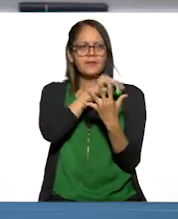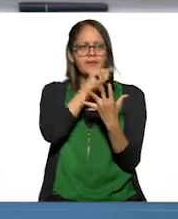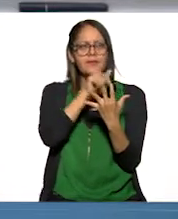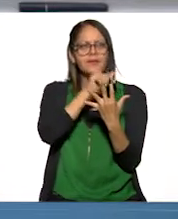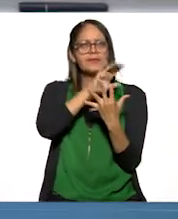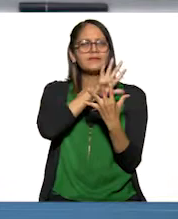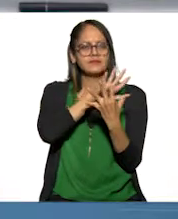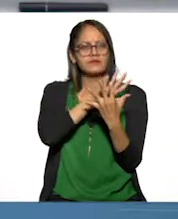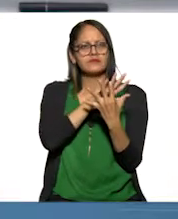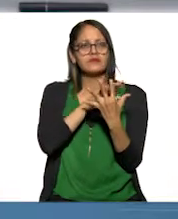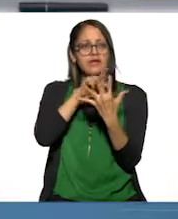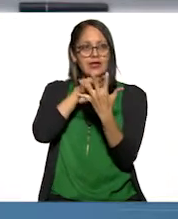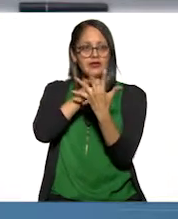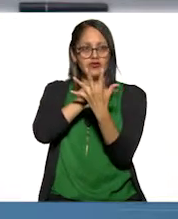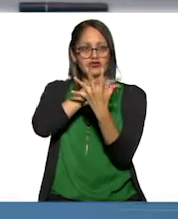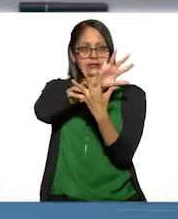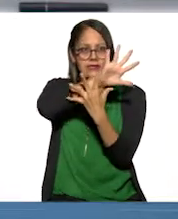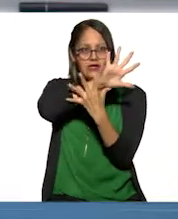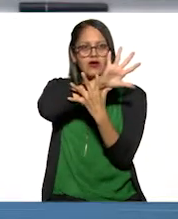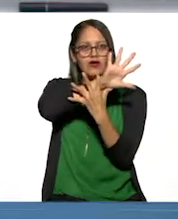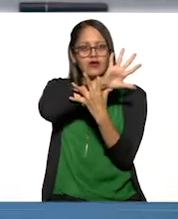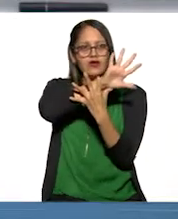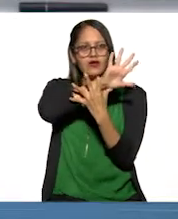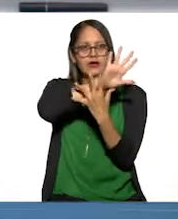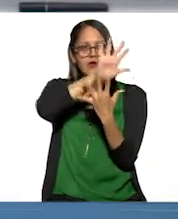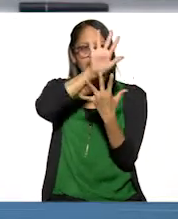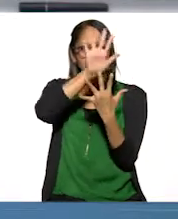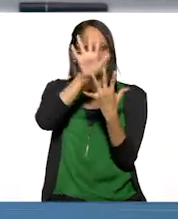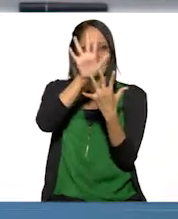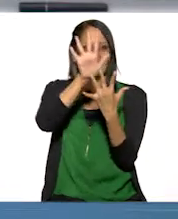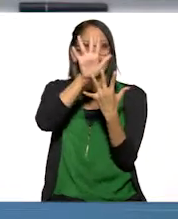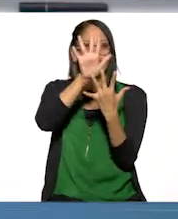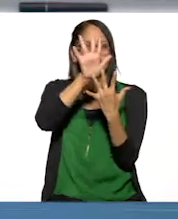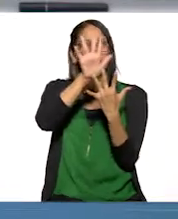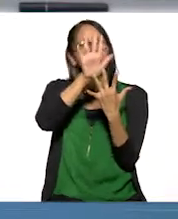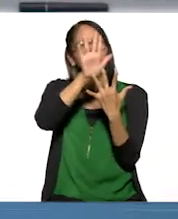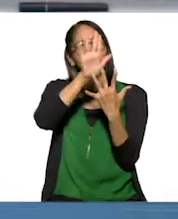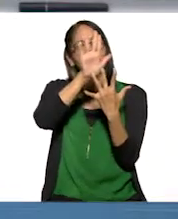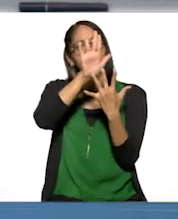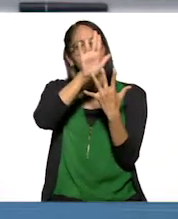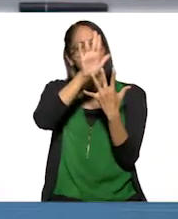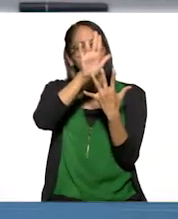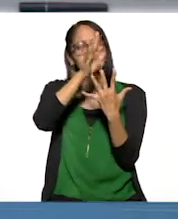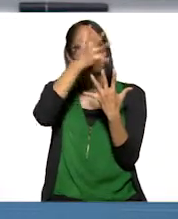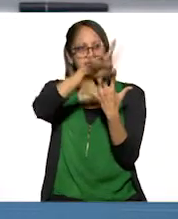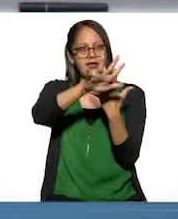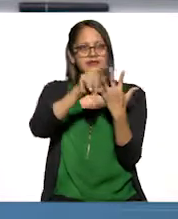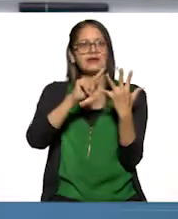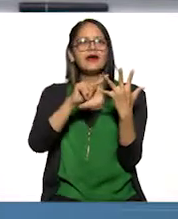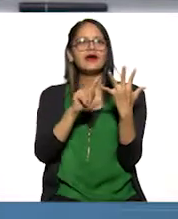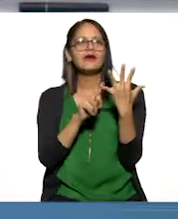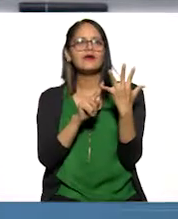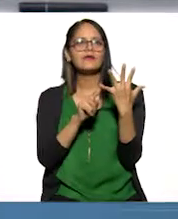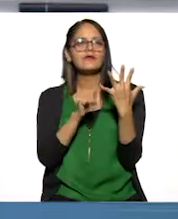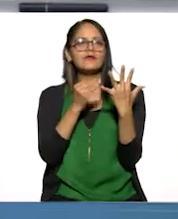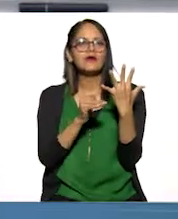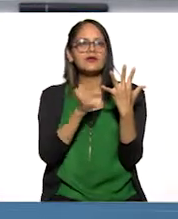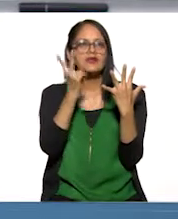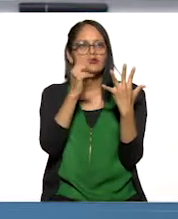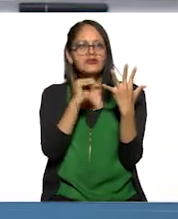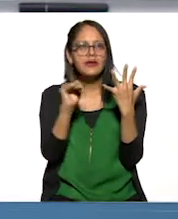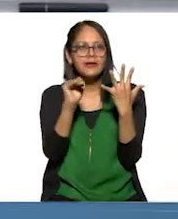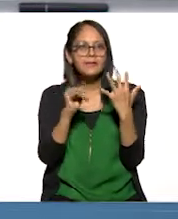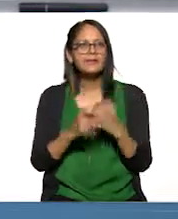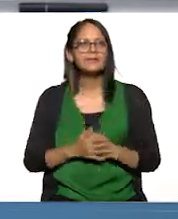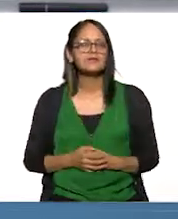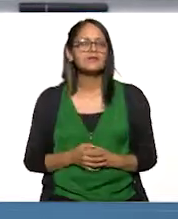media es 1, de 2 días son 5 horas y 5 horas de 2 días más, ya van 10 horas, solo falta sumar 2 horas y media